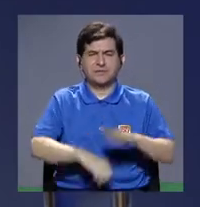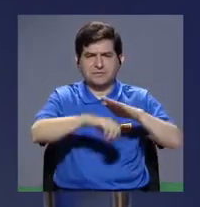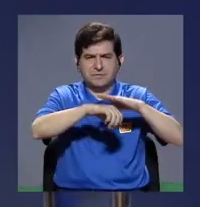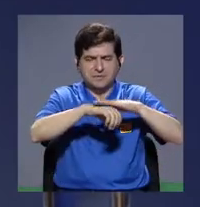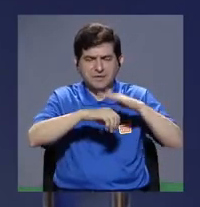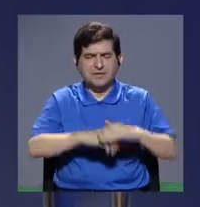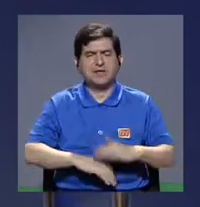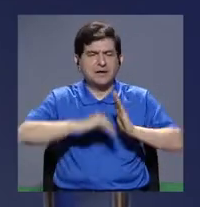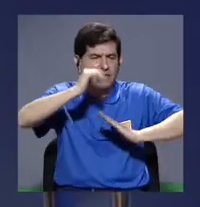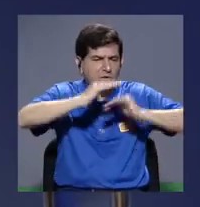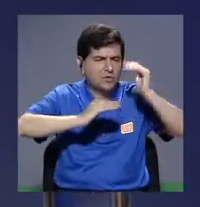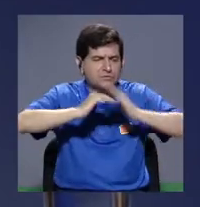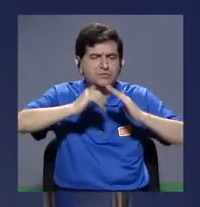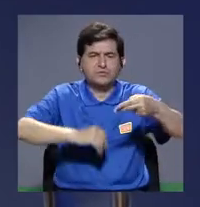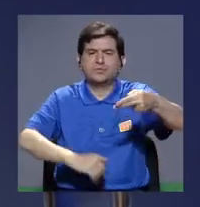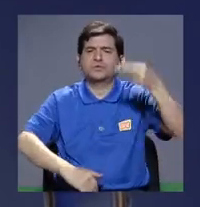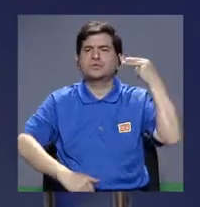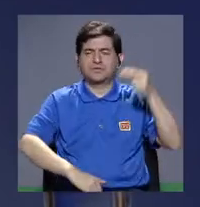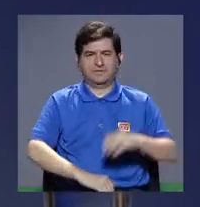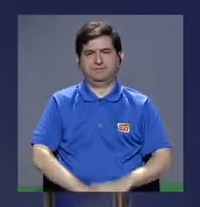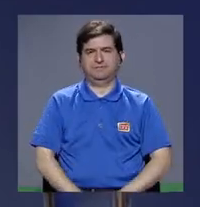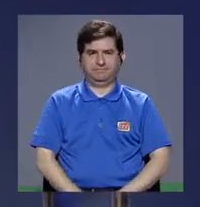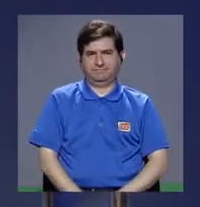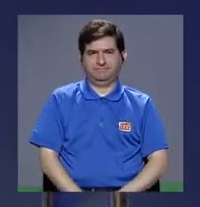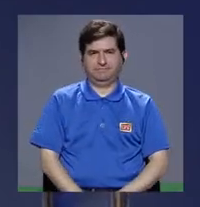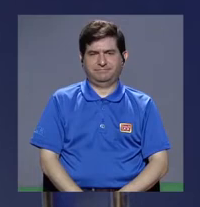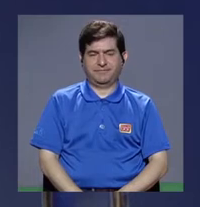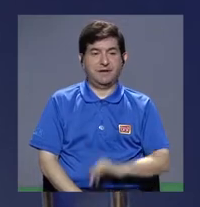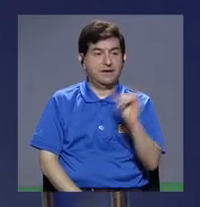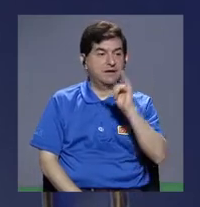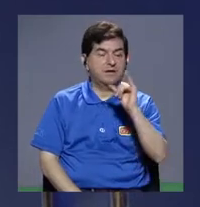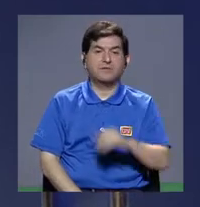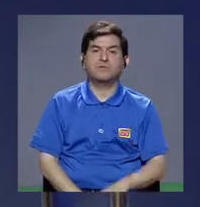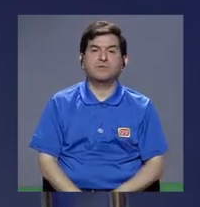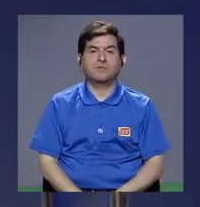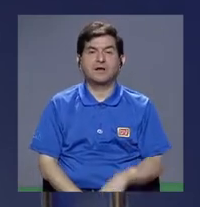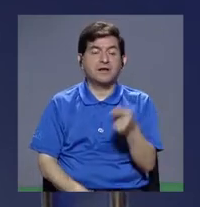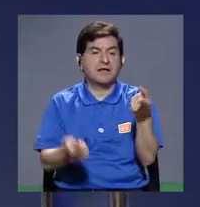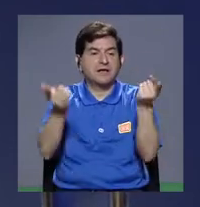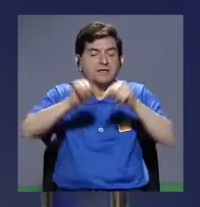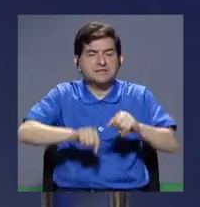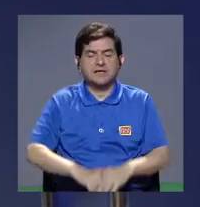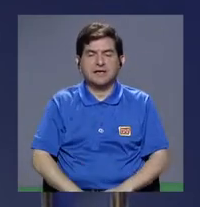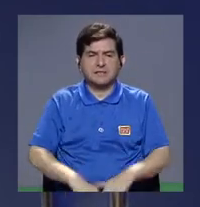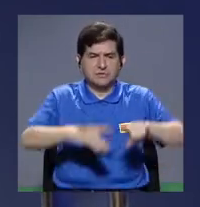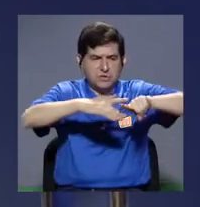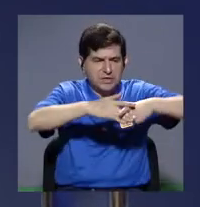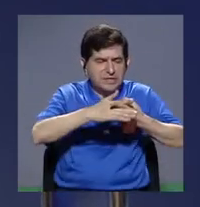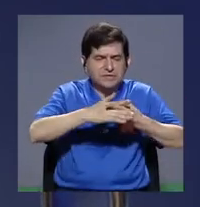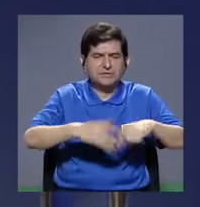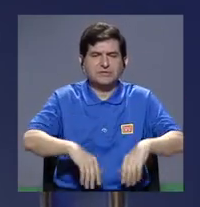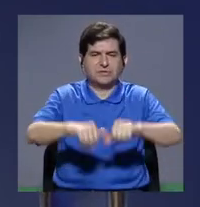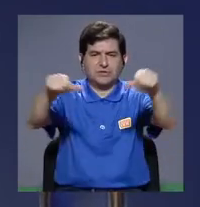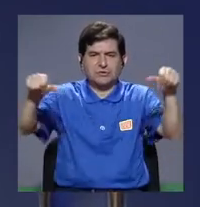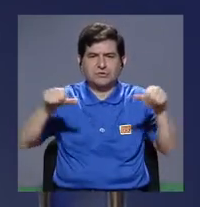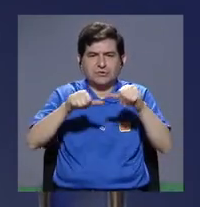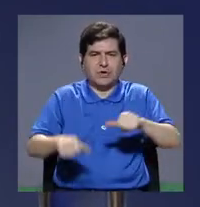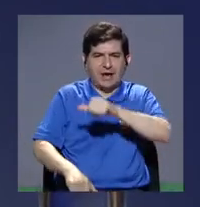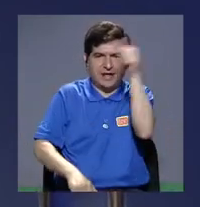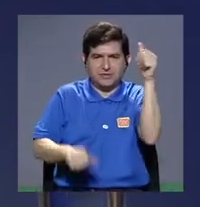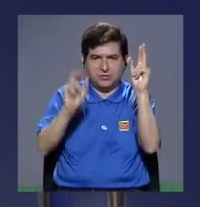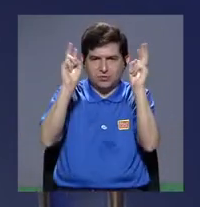y te van haciendo construir la historia y de cómo se gestó 'zona azul'